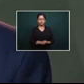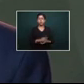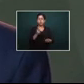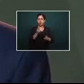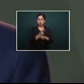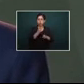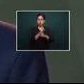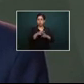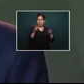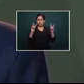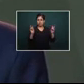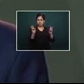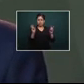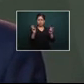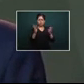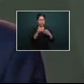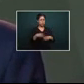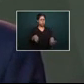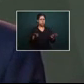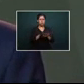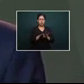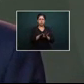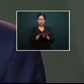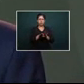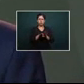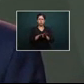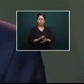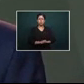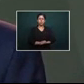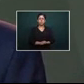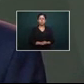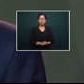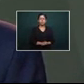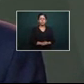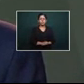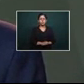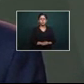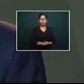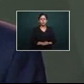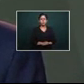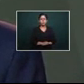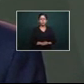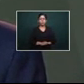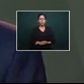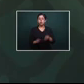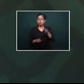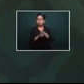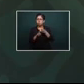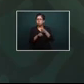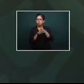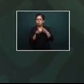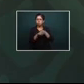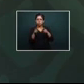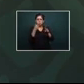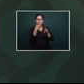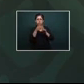que tanto le importa a los ciudadanos, los problemas de inseguridad y de